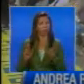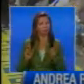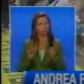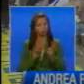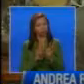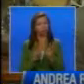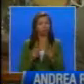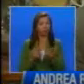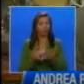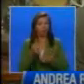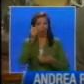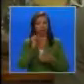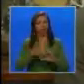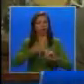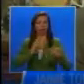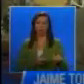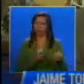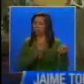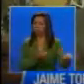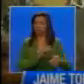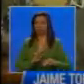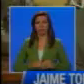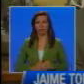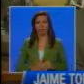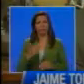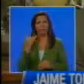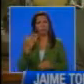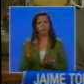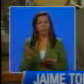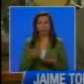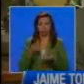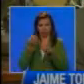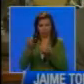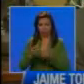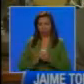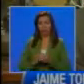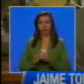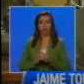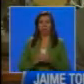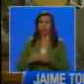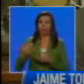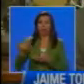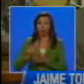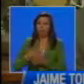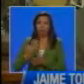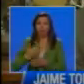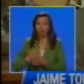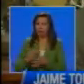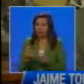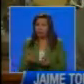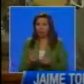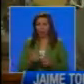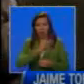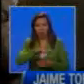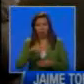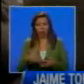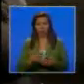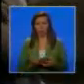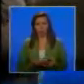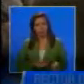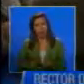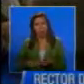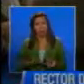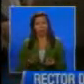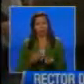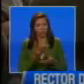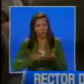la renuncia. Porque me estaban presionando mucho para que entregue lo más pronto posible los expedientes de los estudiantes. Sin embargo,